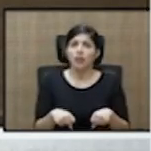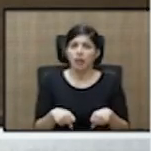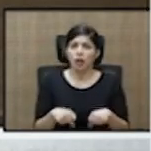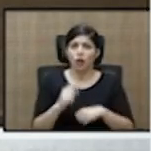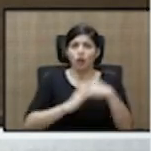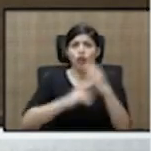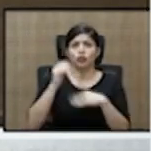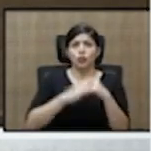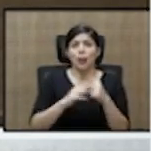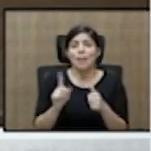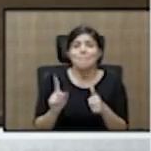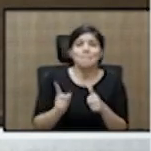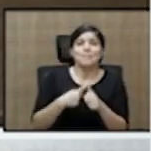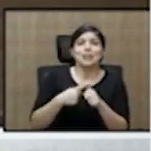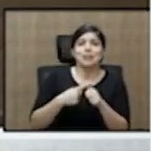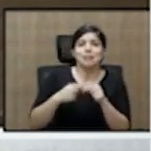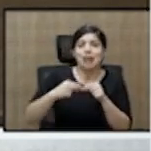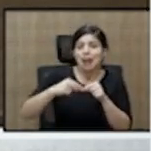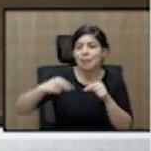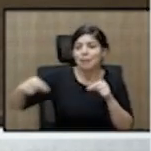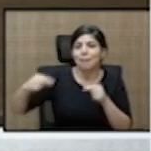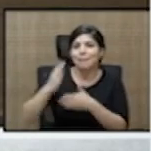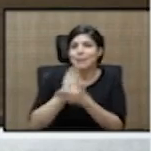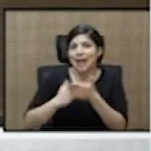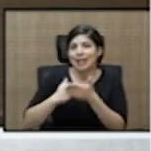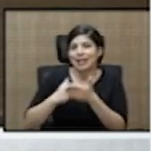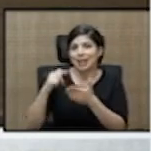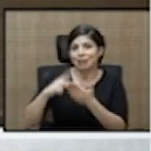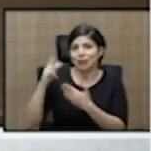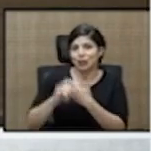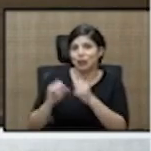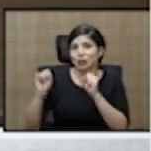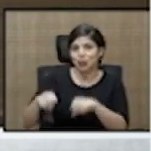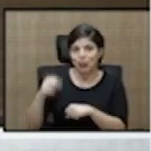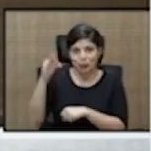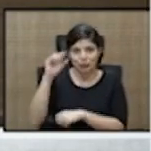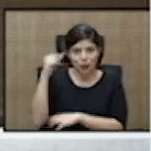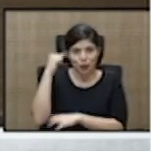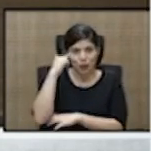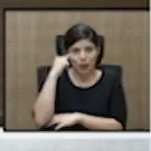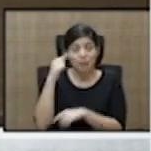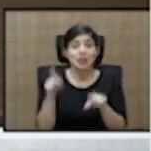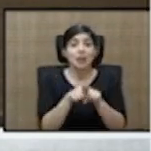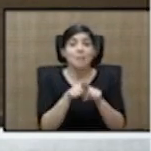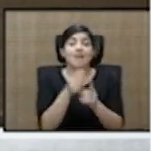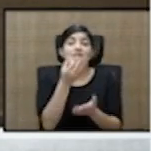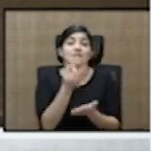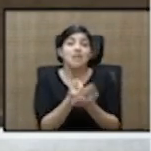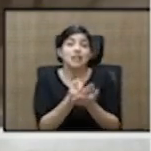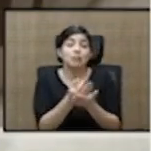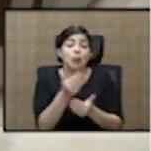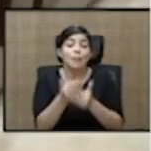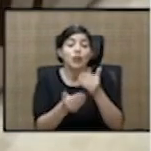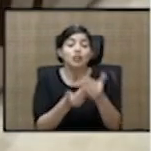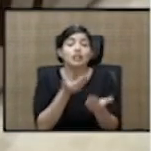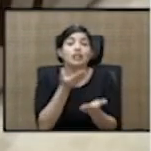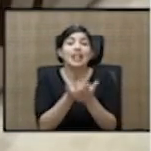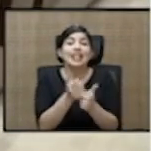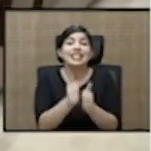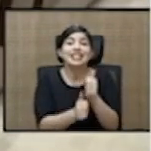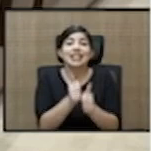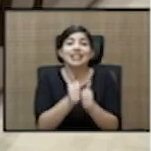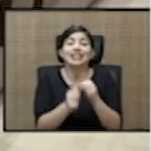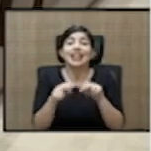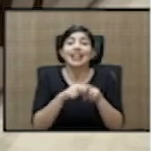que está conformado por pequeñas empresas que no tienen más de 9 trabajadores asegurados ante la caja. Creo que ahí hay un elemento donde